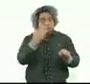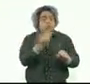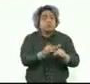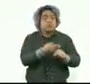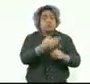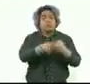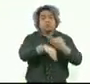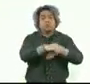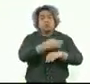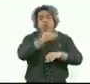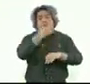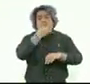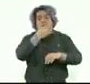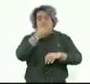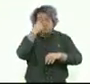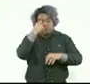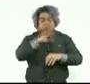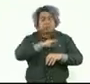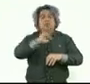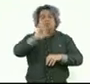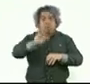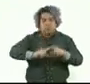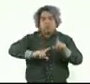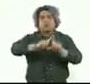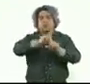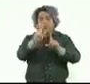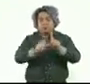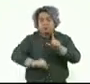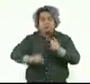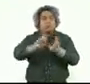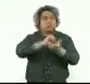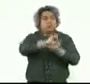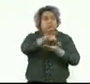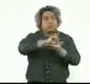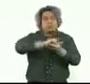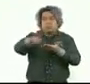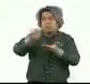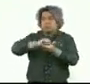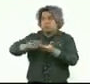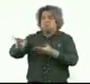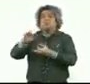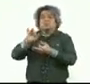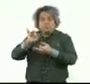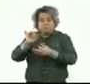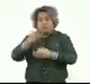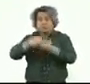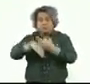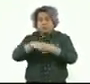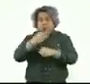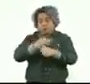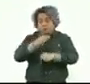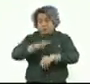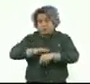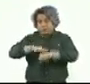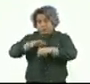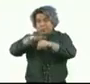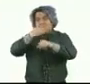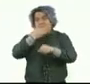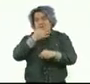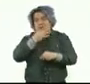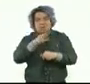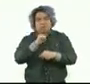nacional. Decirles que vamos a ir incrementando en la Ciudad de México el porcentaje de abasto y es